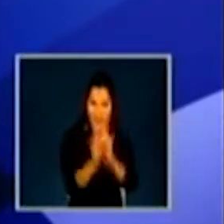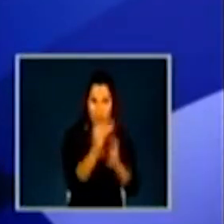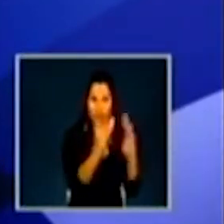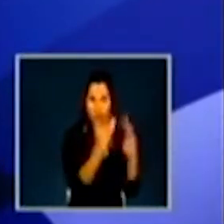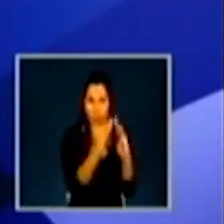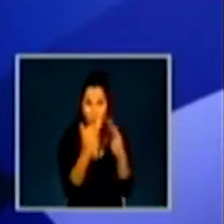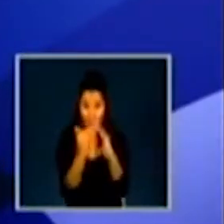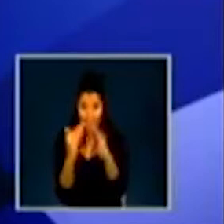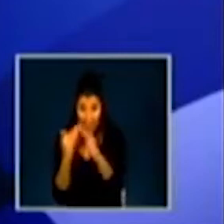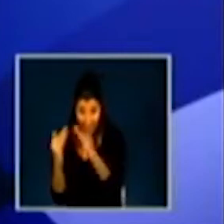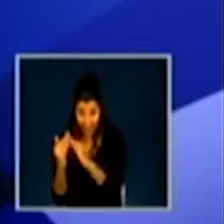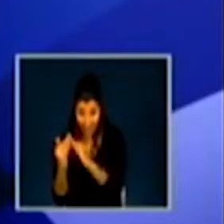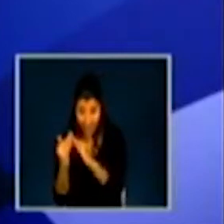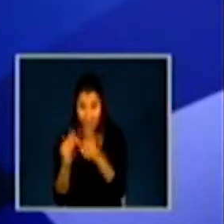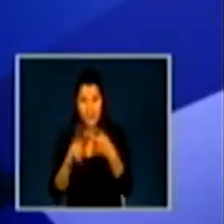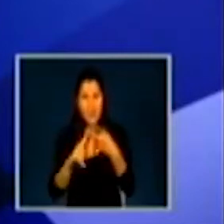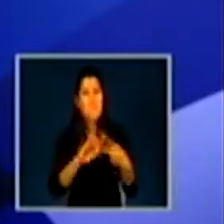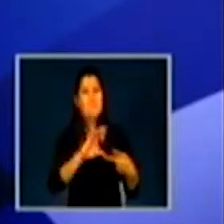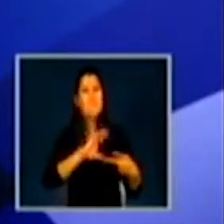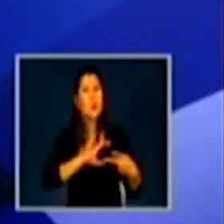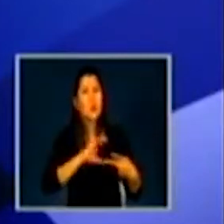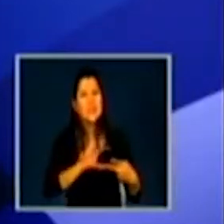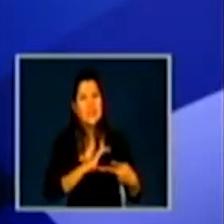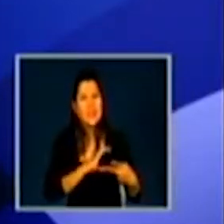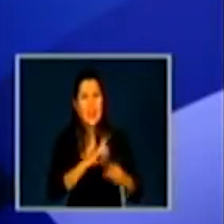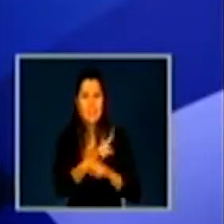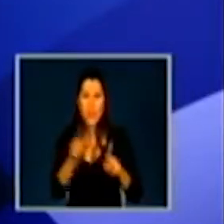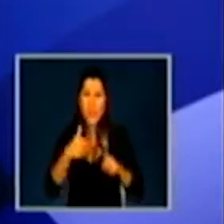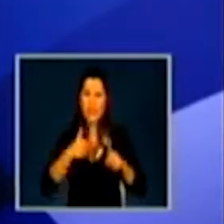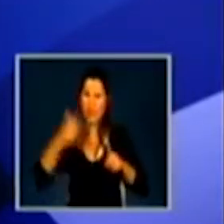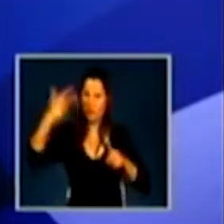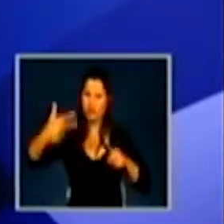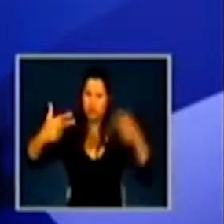que aplicar. Una policía, pero una policía que tenga cámaras y que